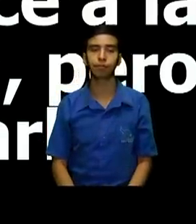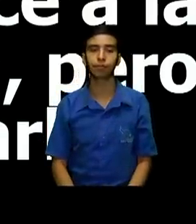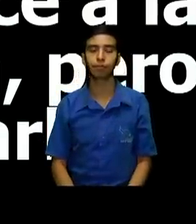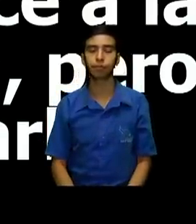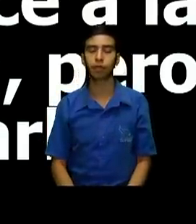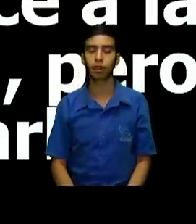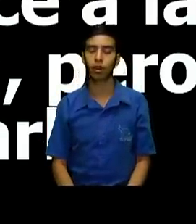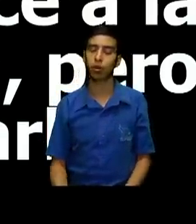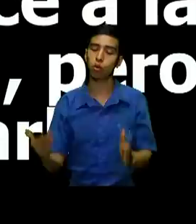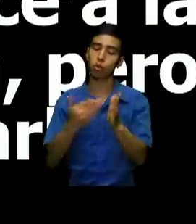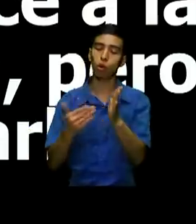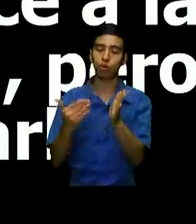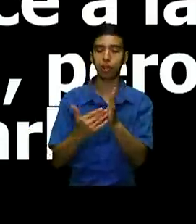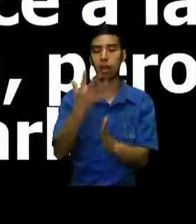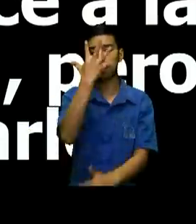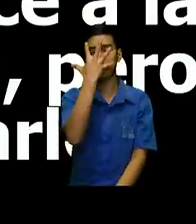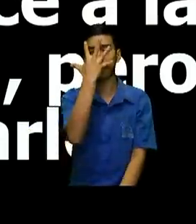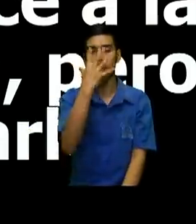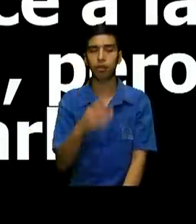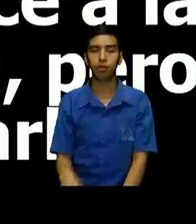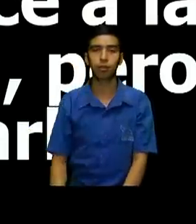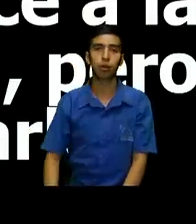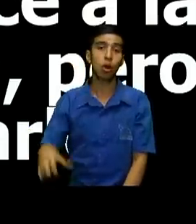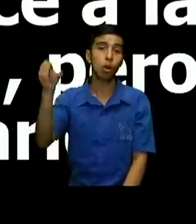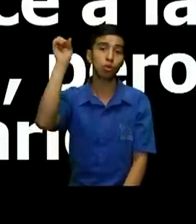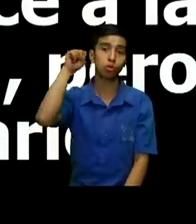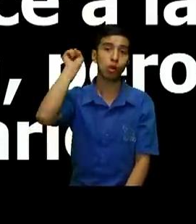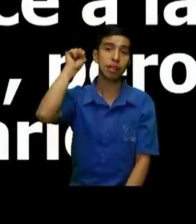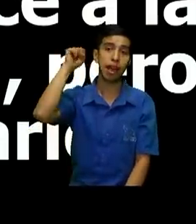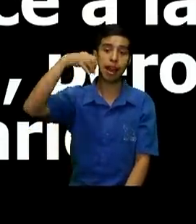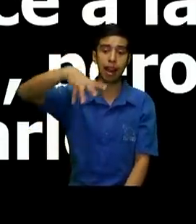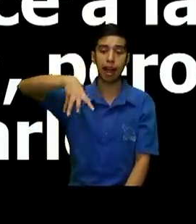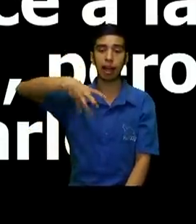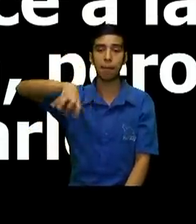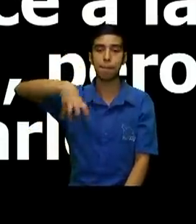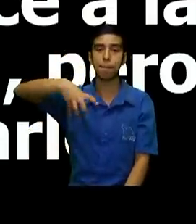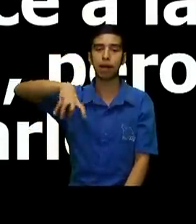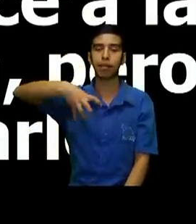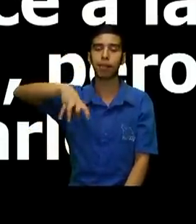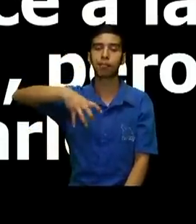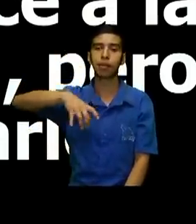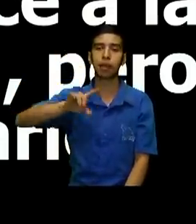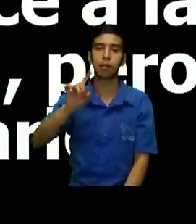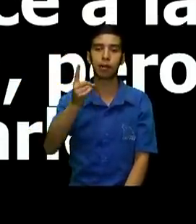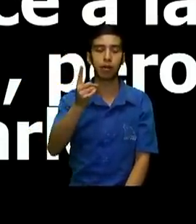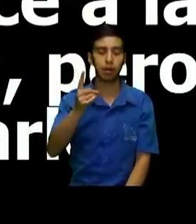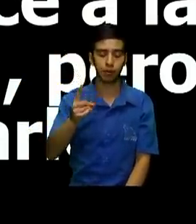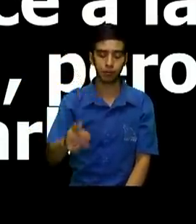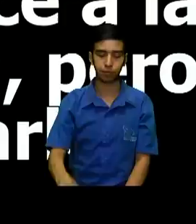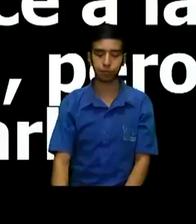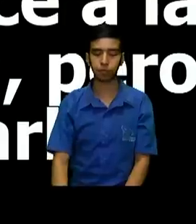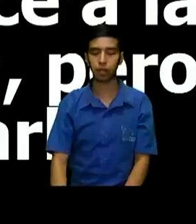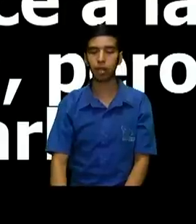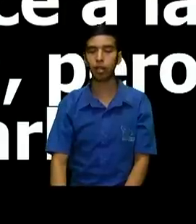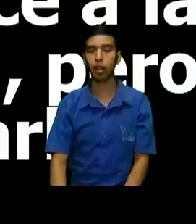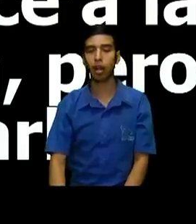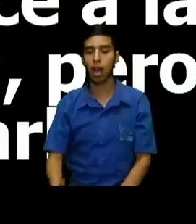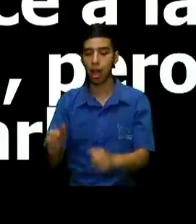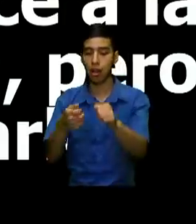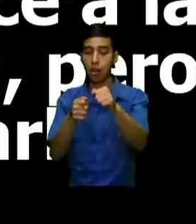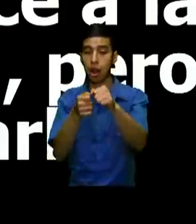contra el pecado. Suena la campana. Primer round. Está la puerta, no puede